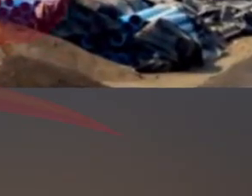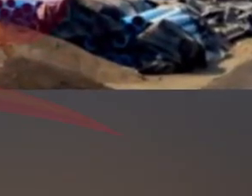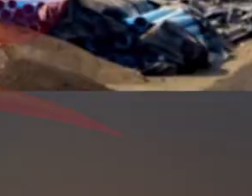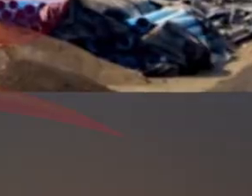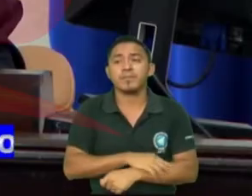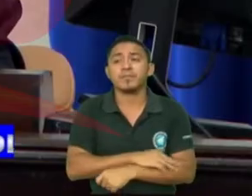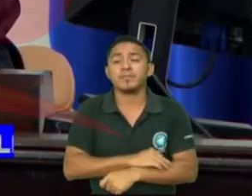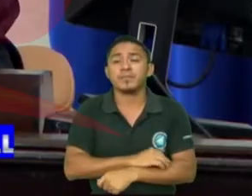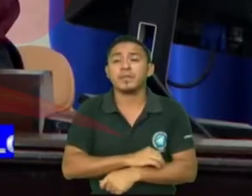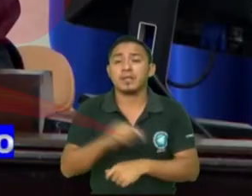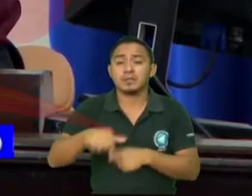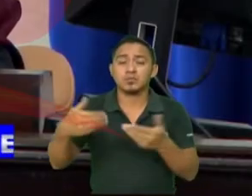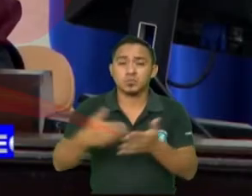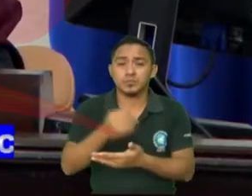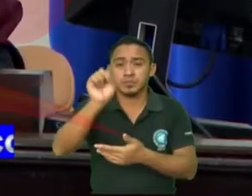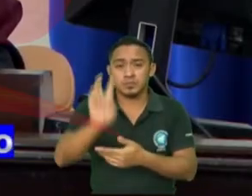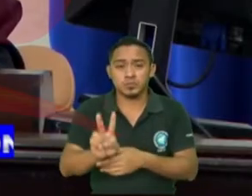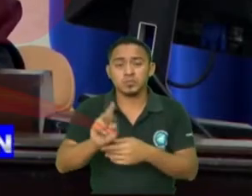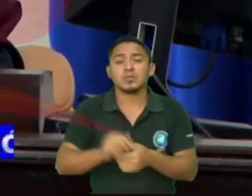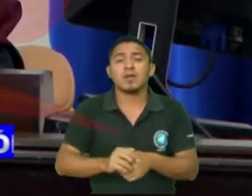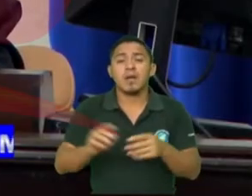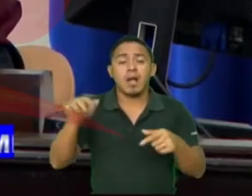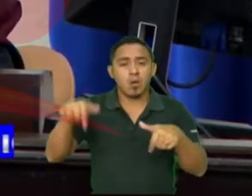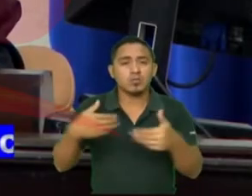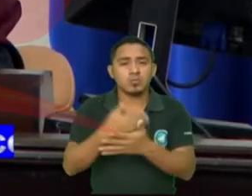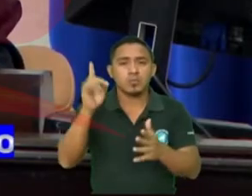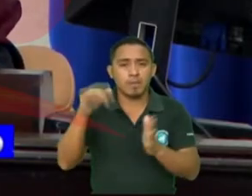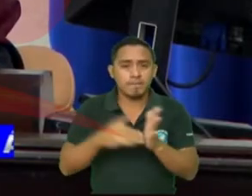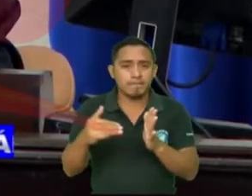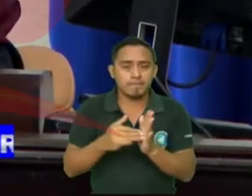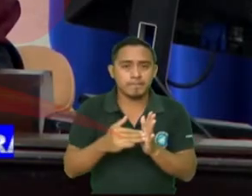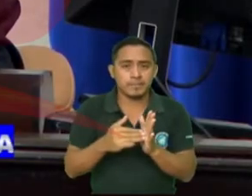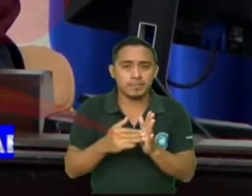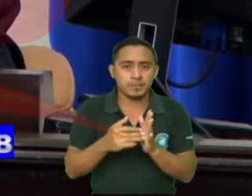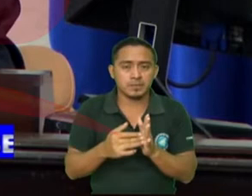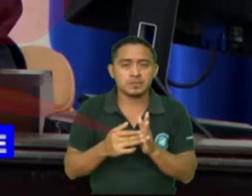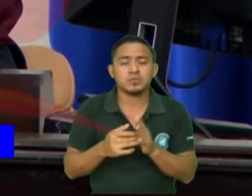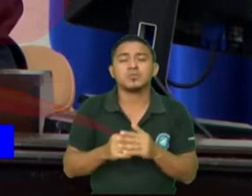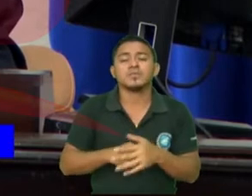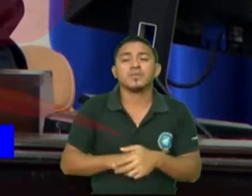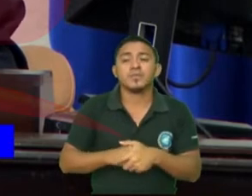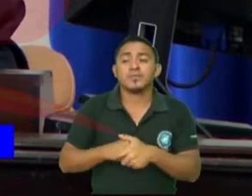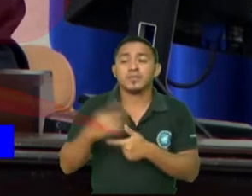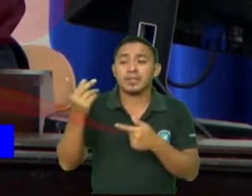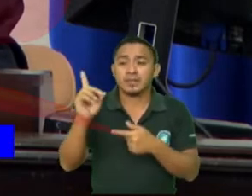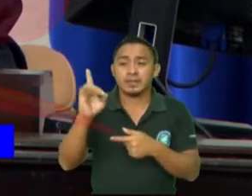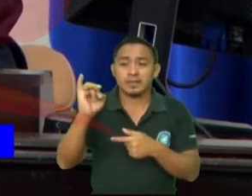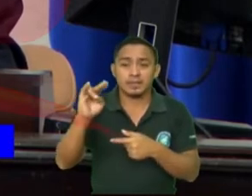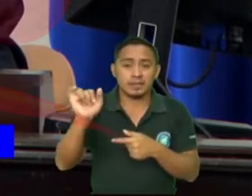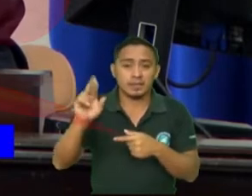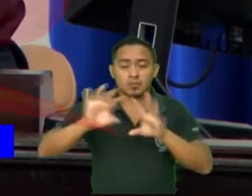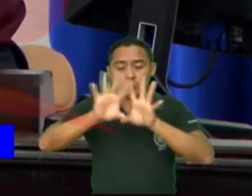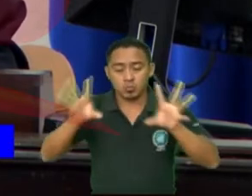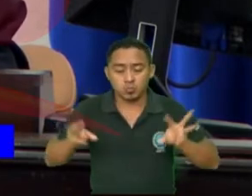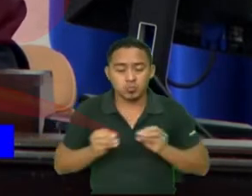Y con este segundo préstamo por la cantidad de 1.630.000 dinares cubaitíes, el monto total del